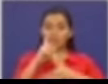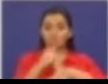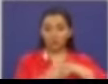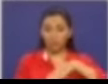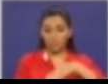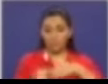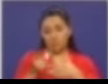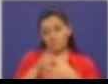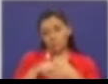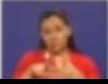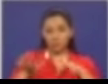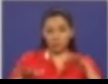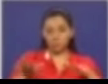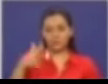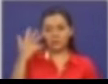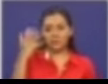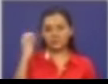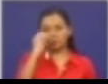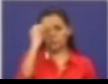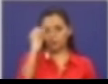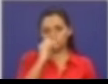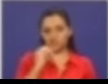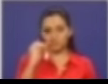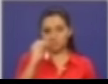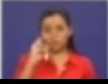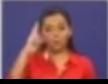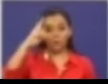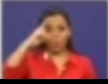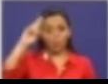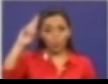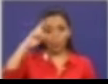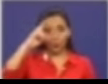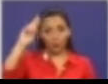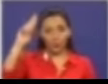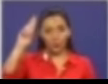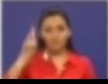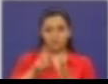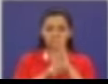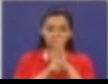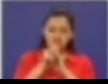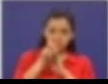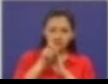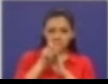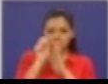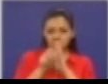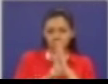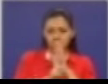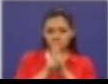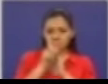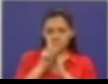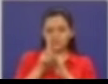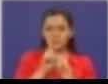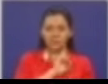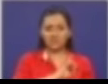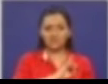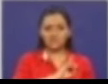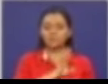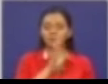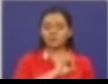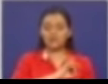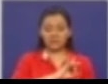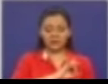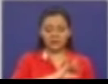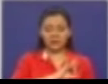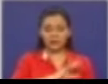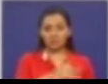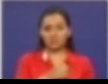casi 15%. Y países como Uruguay, que es el país tal vez más desarrollado, a Chile se lo considera el país más desarrollado, pero